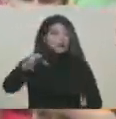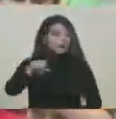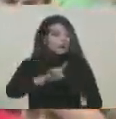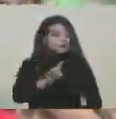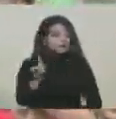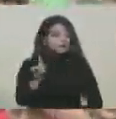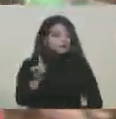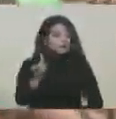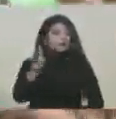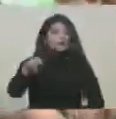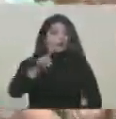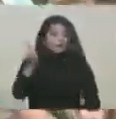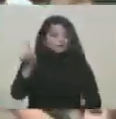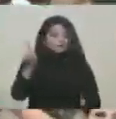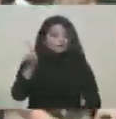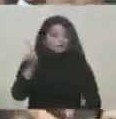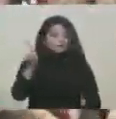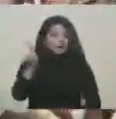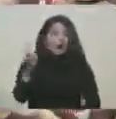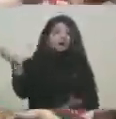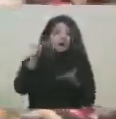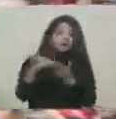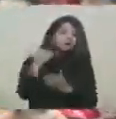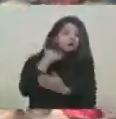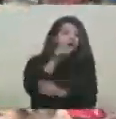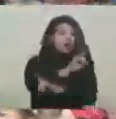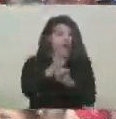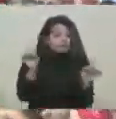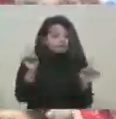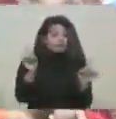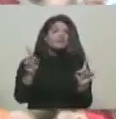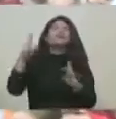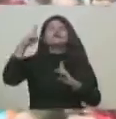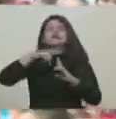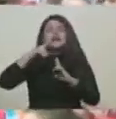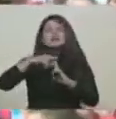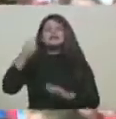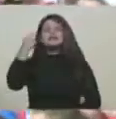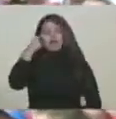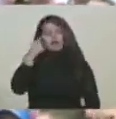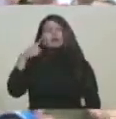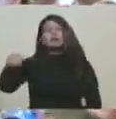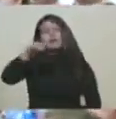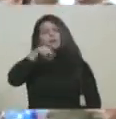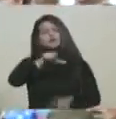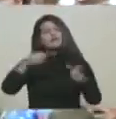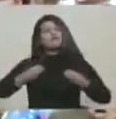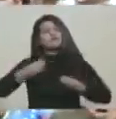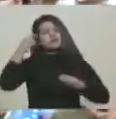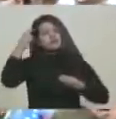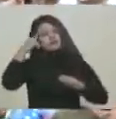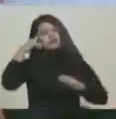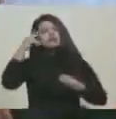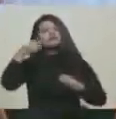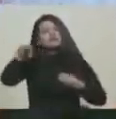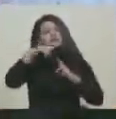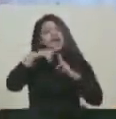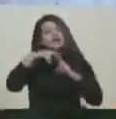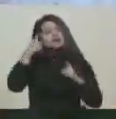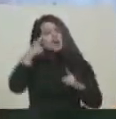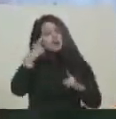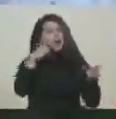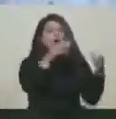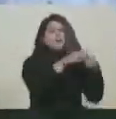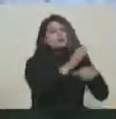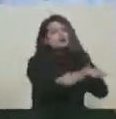Ni la va a perder. Y Táchira sabe perfectamente lo que significa la derecha